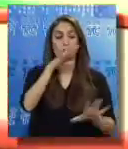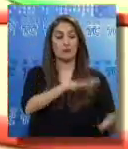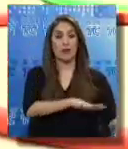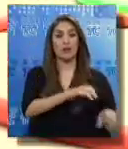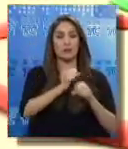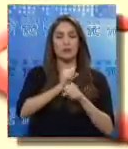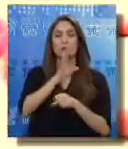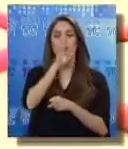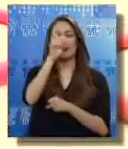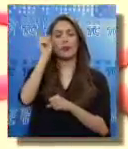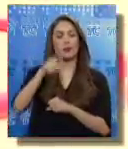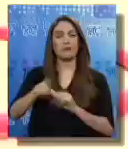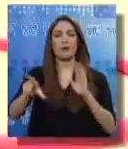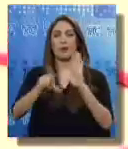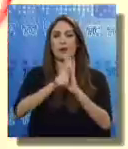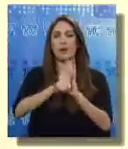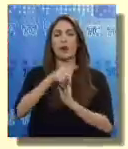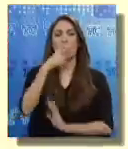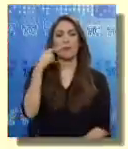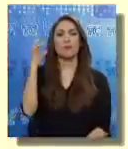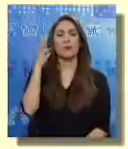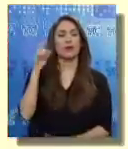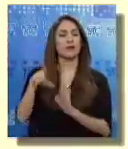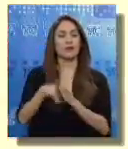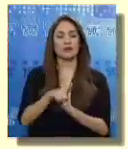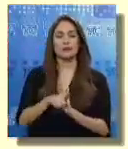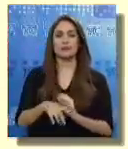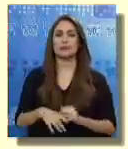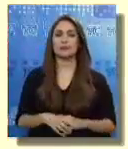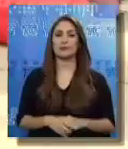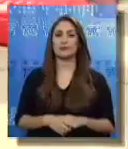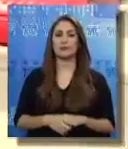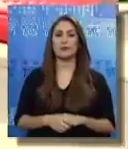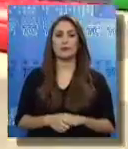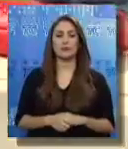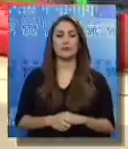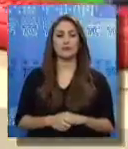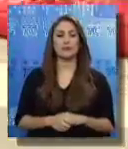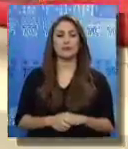crecer en un hogar legalmente constituido. Karen Haro, TC Televisión.